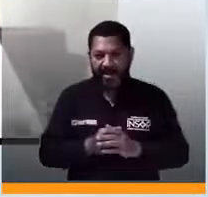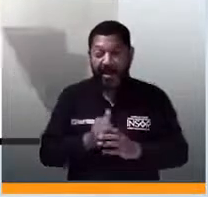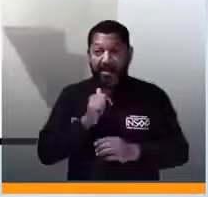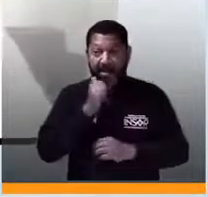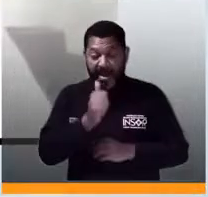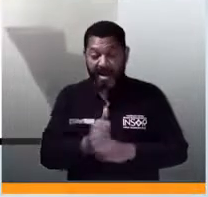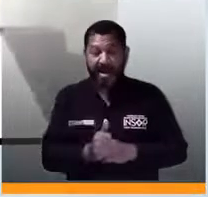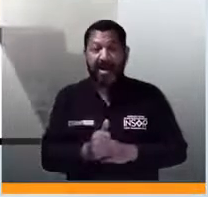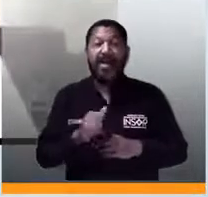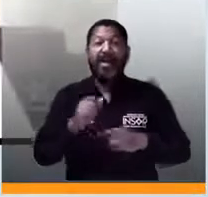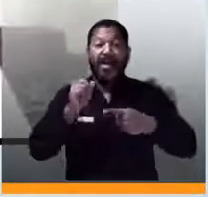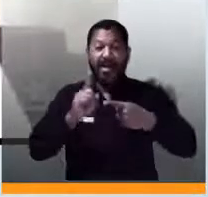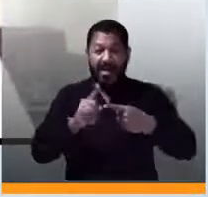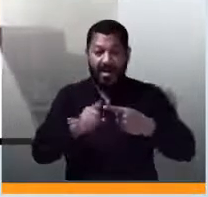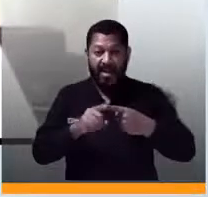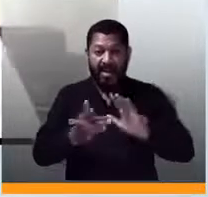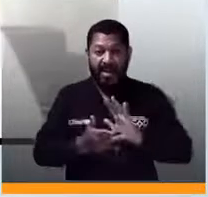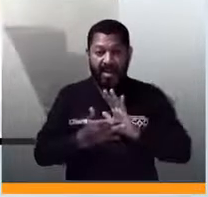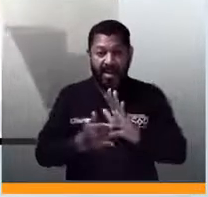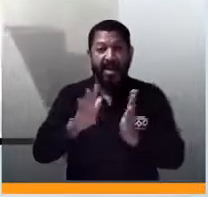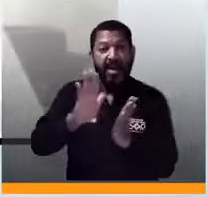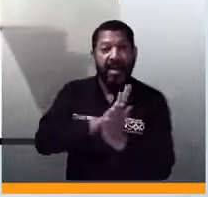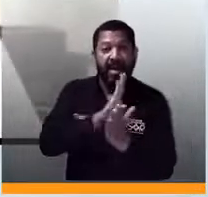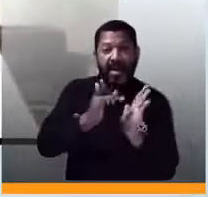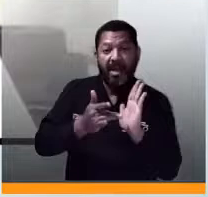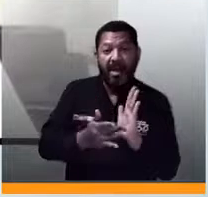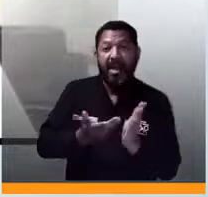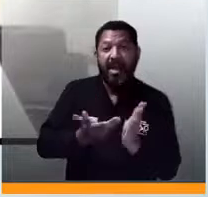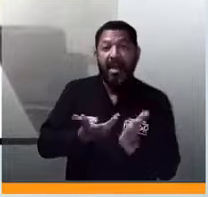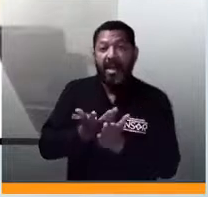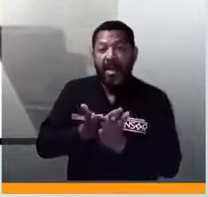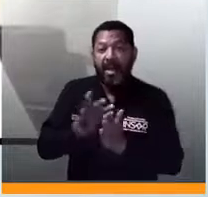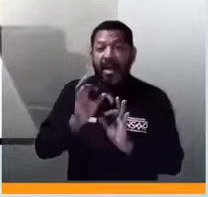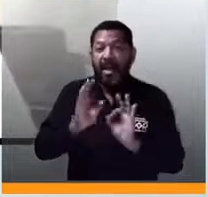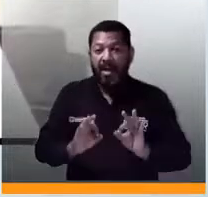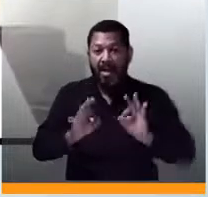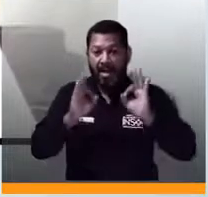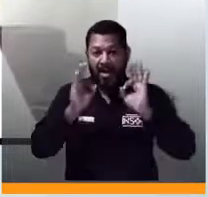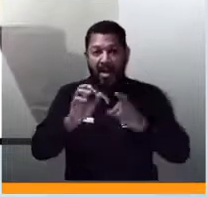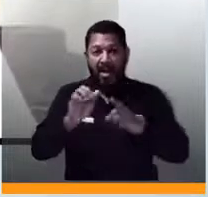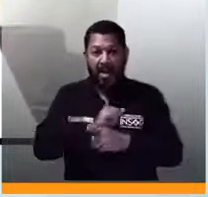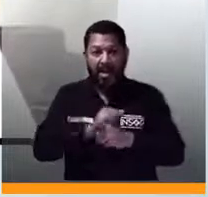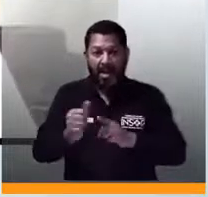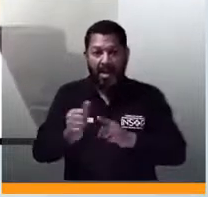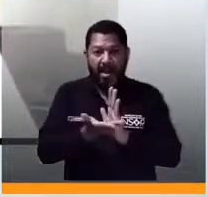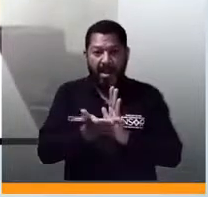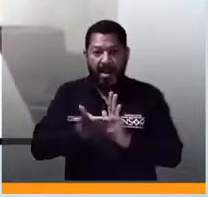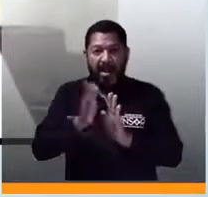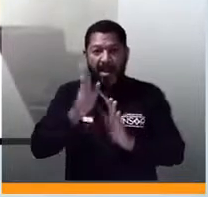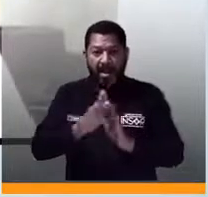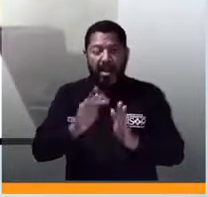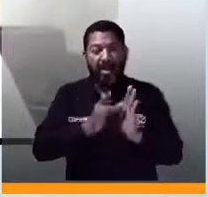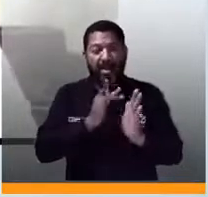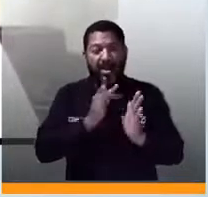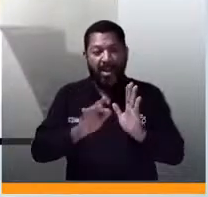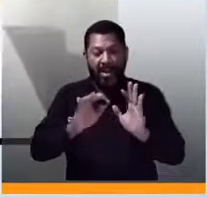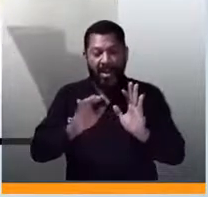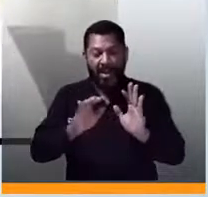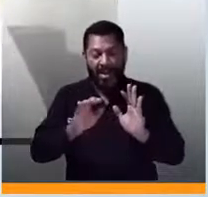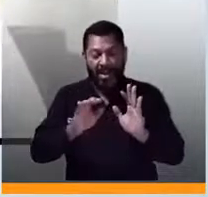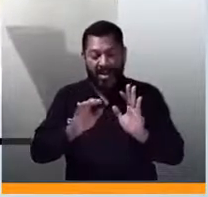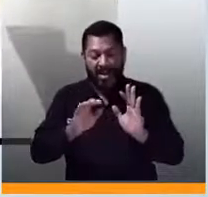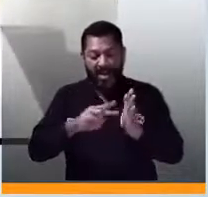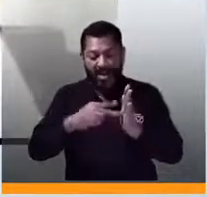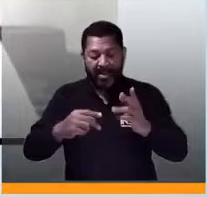momentos. Un primer momento donde presentaremos el documento de recomendaciones para fomentar la calidad en prácticas educativas mediadas por tecnologías digitales. Un